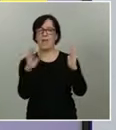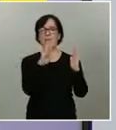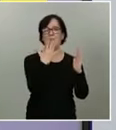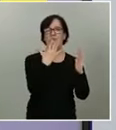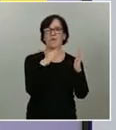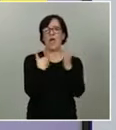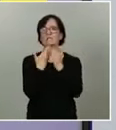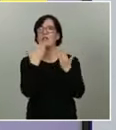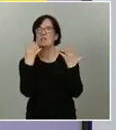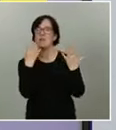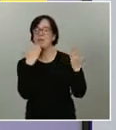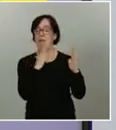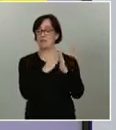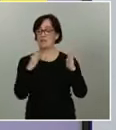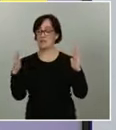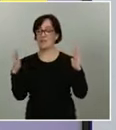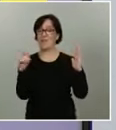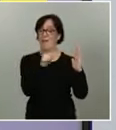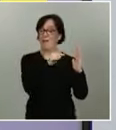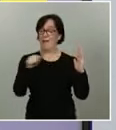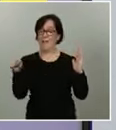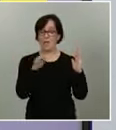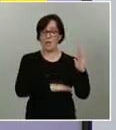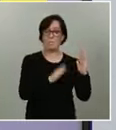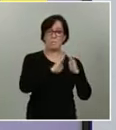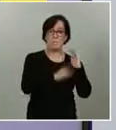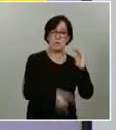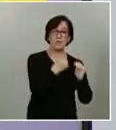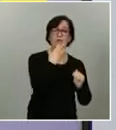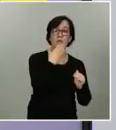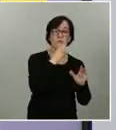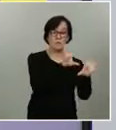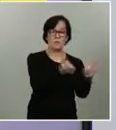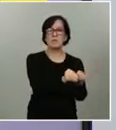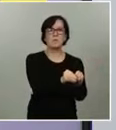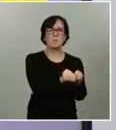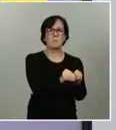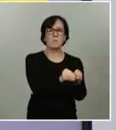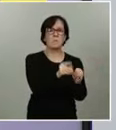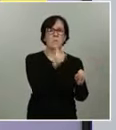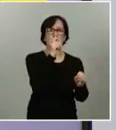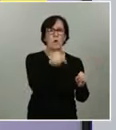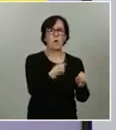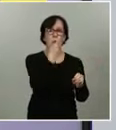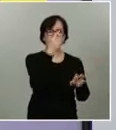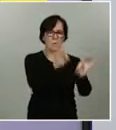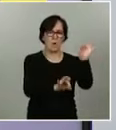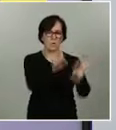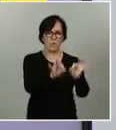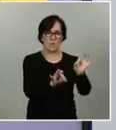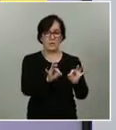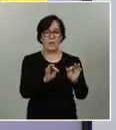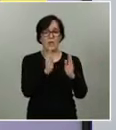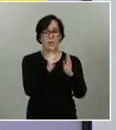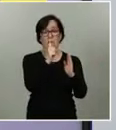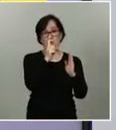De estos niños, los menores de un año, la prevalencia global ha sido de un 1,1%, en el grupo de 1 a